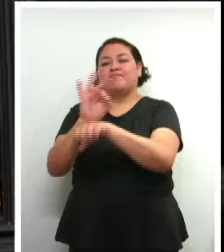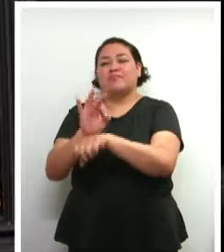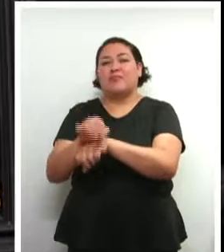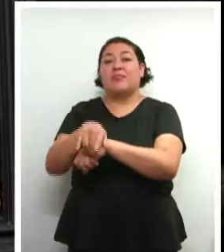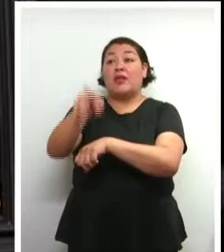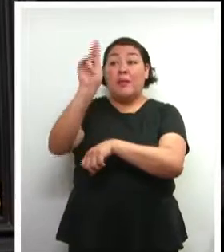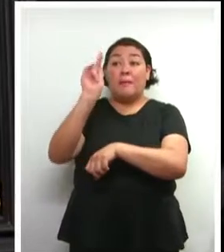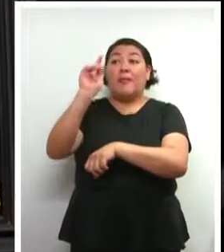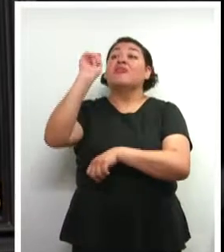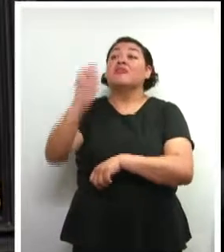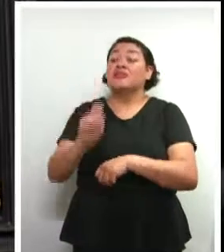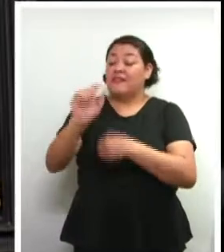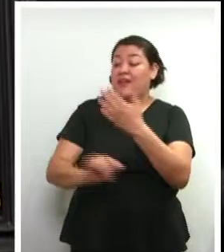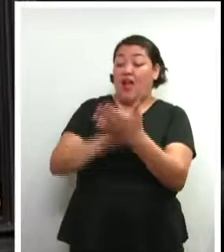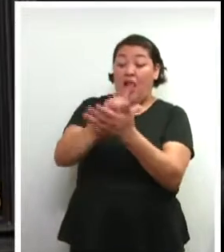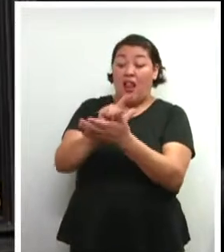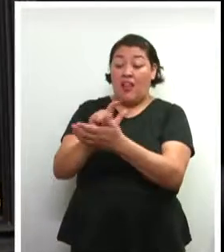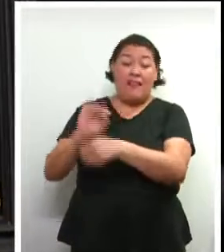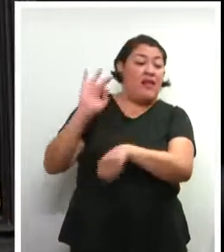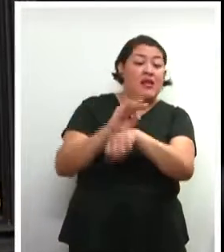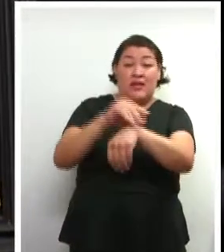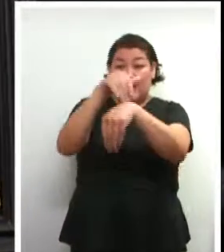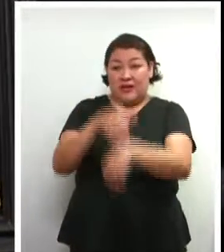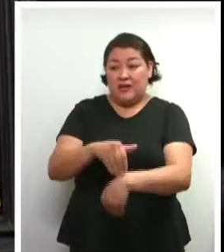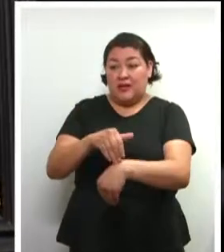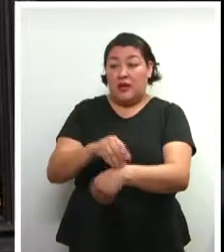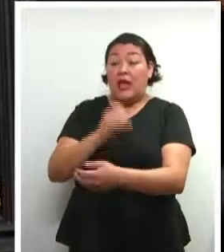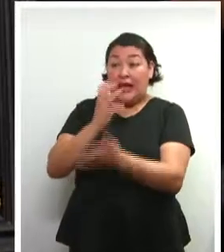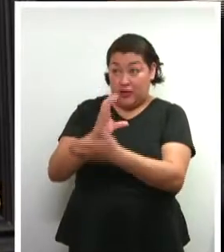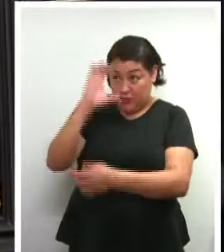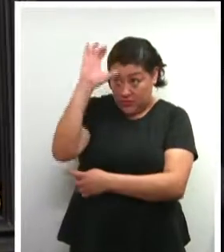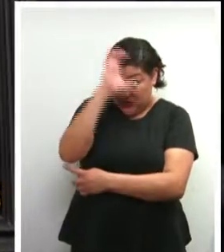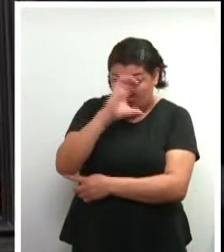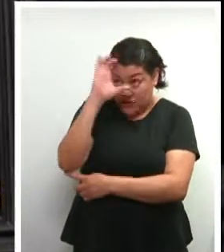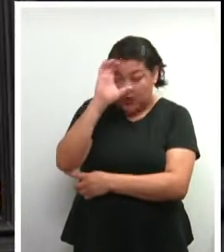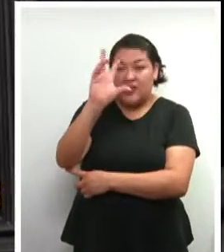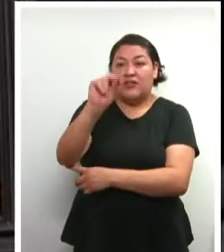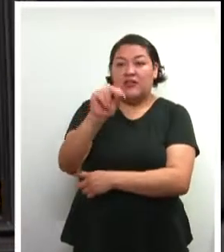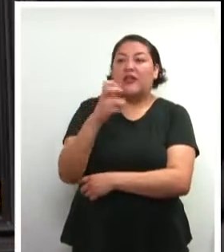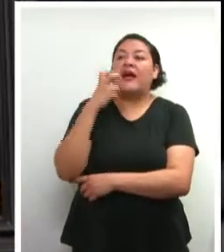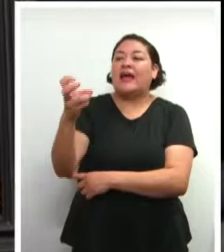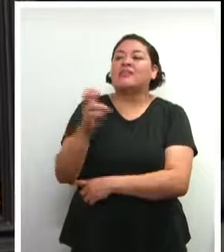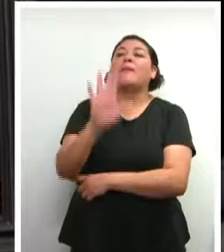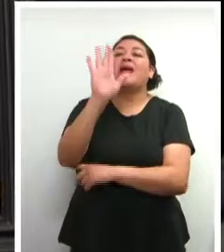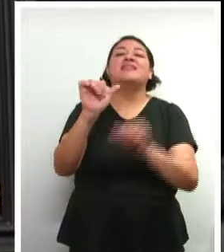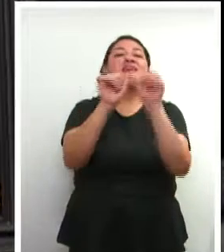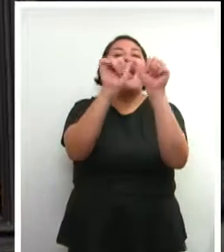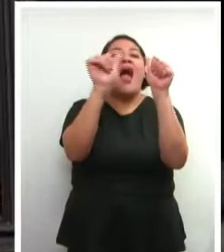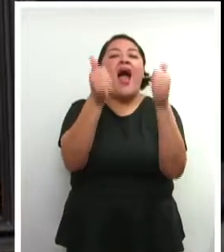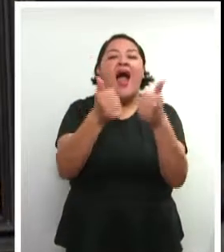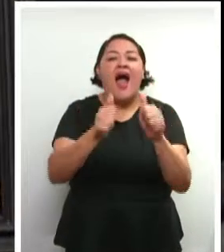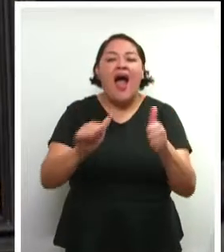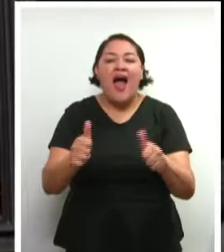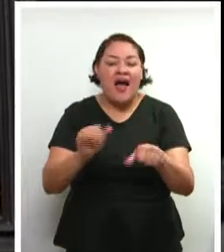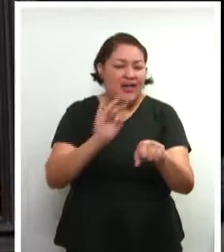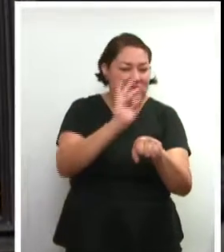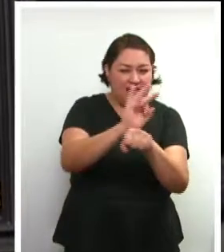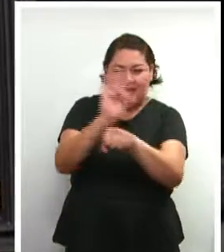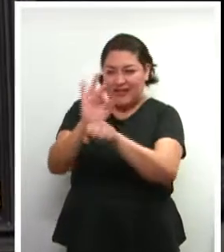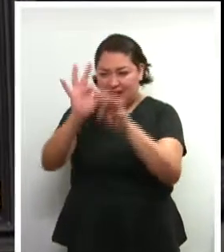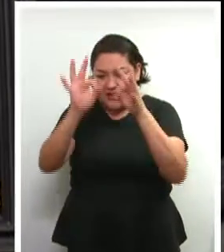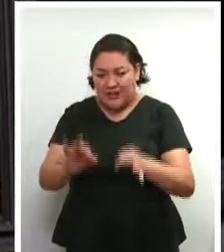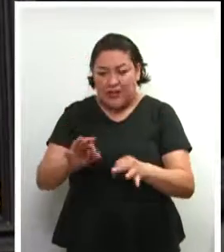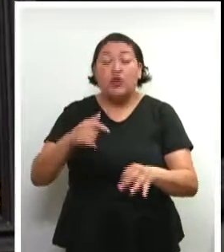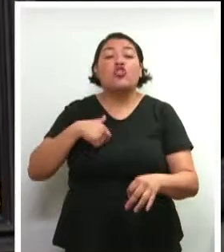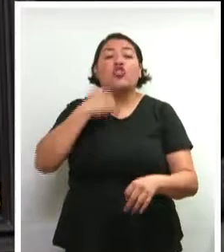el asunto de aplicar la ley ya no es una ciencia, es un verdadero arte. Concluyo haciendo una